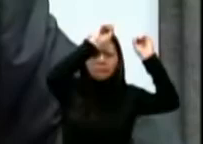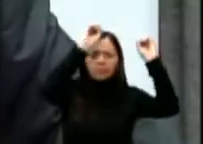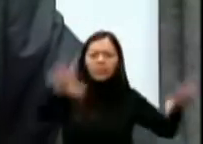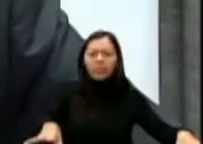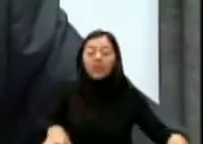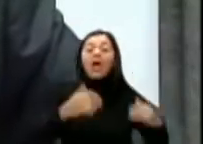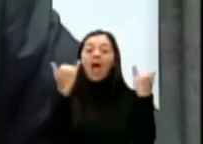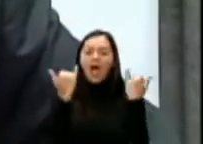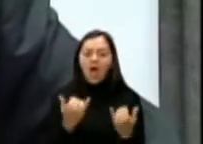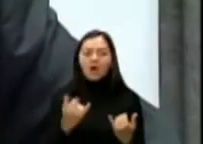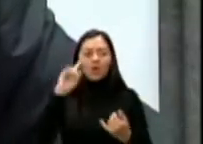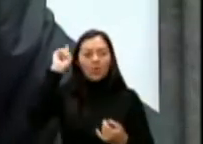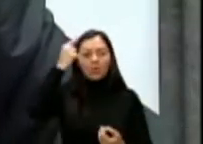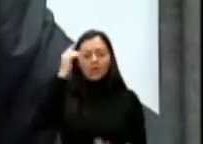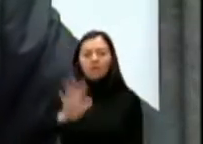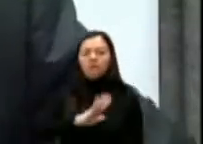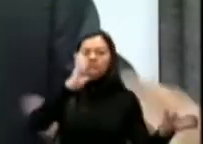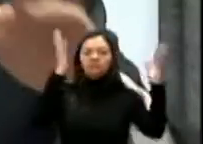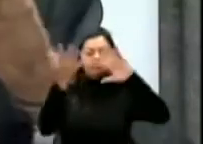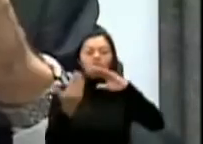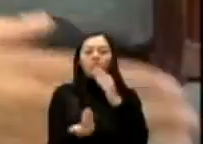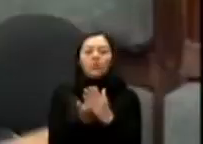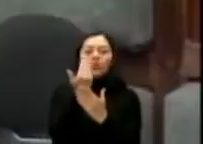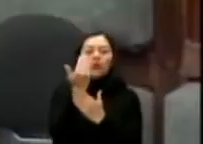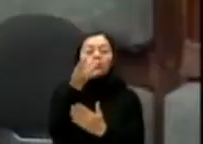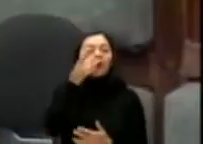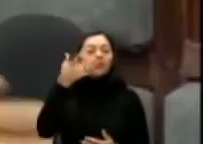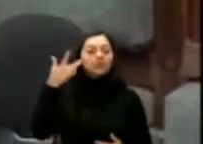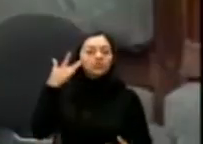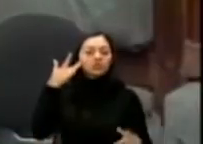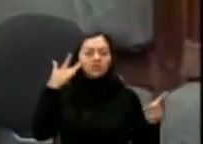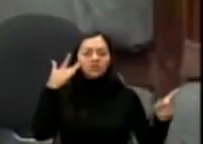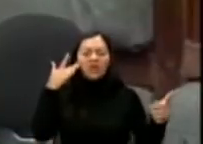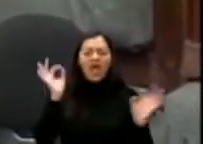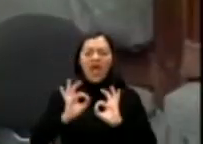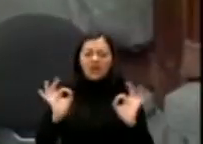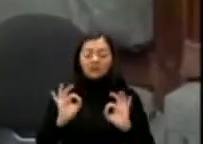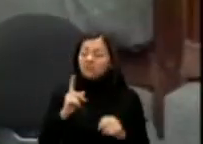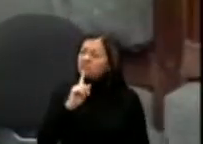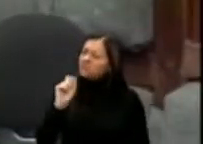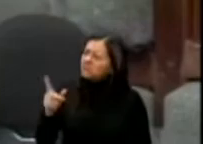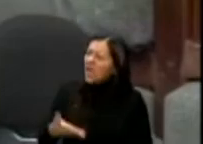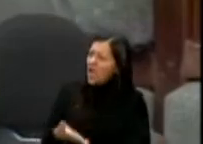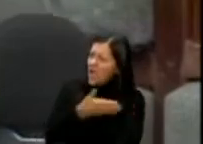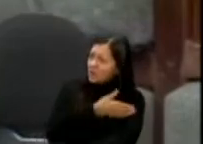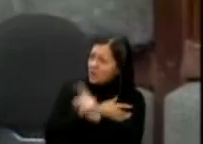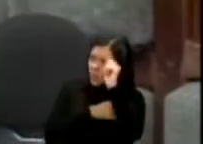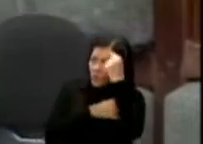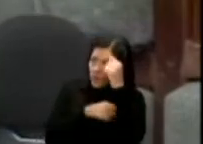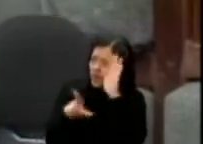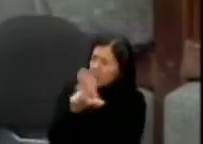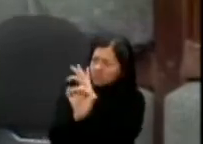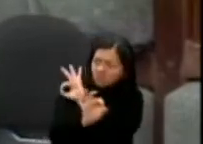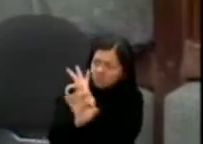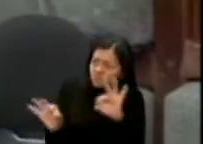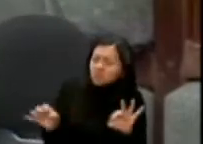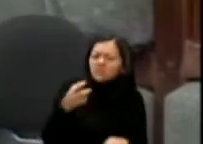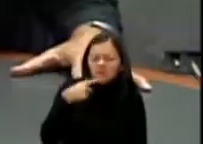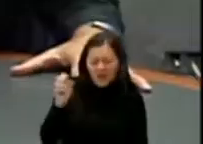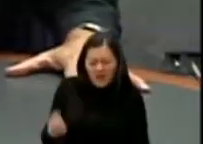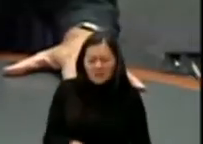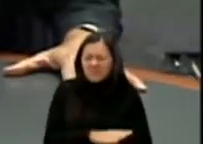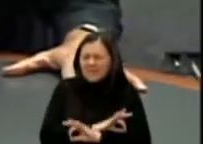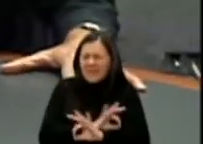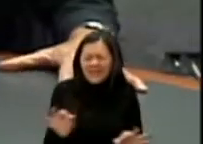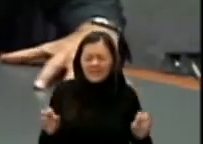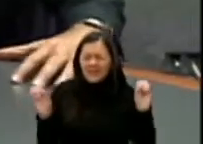cambiado la región amazónica no había ni política de gobierno ni política de estado ni es política de estado todo lo contrario cuando sólo el